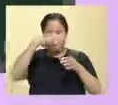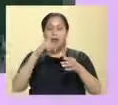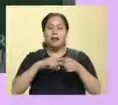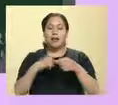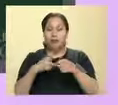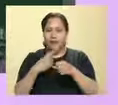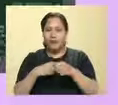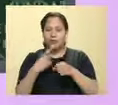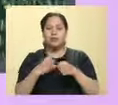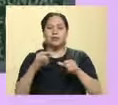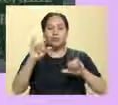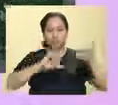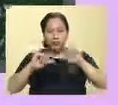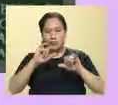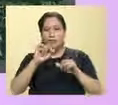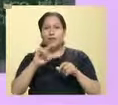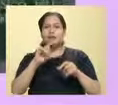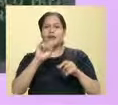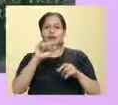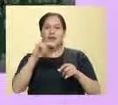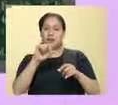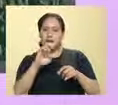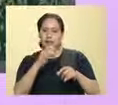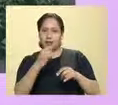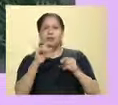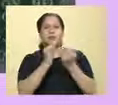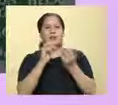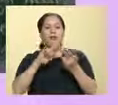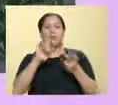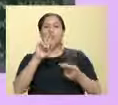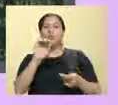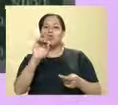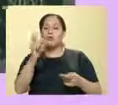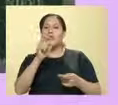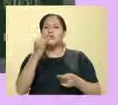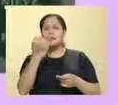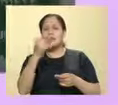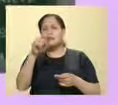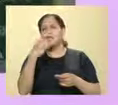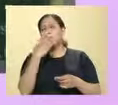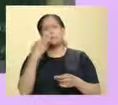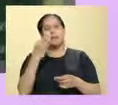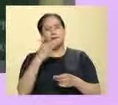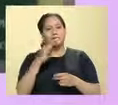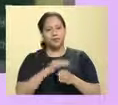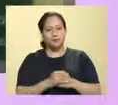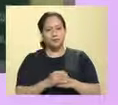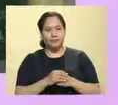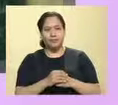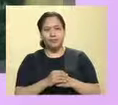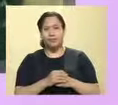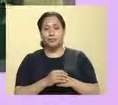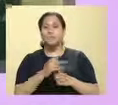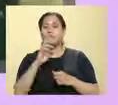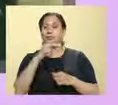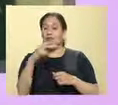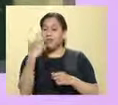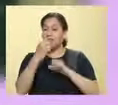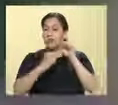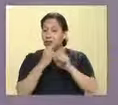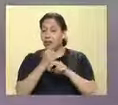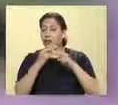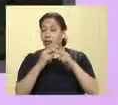refrescos preparados, sundaes y el especial Roxy, que es delicioso. Hace más de 13 años